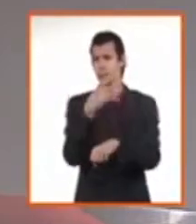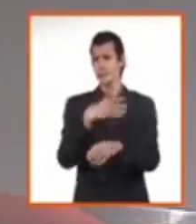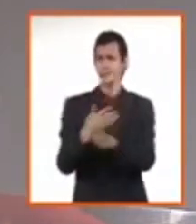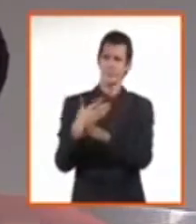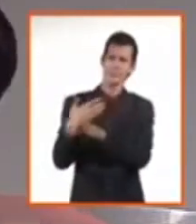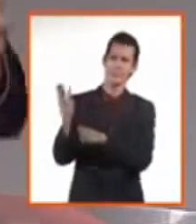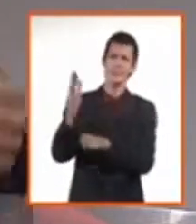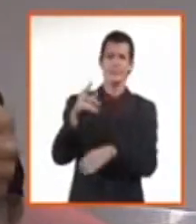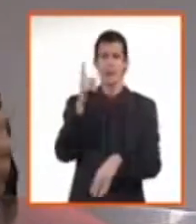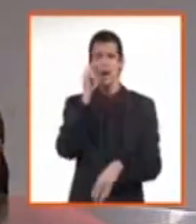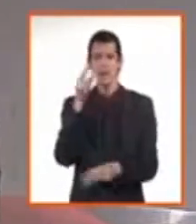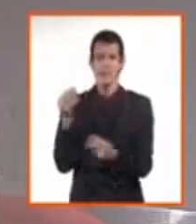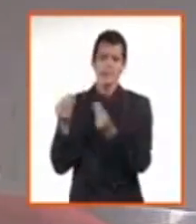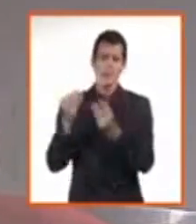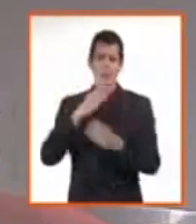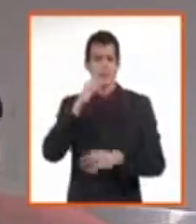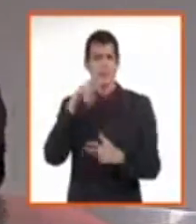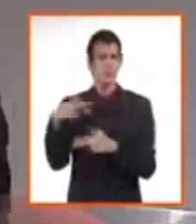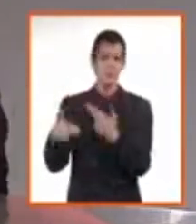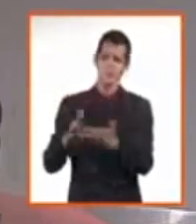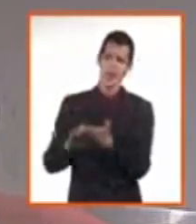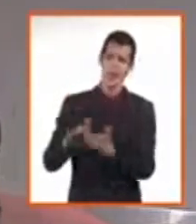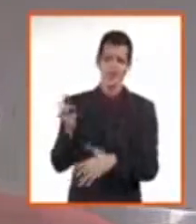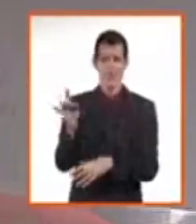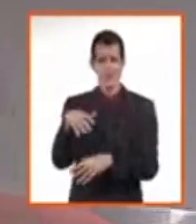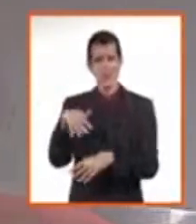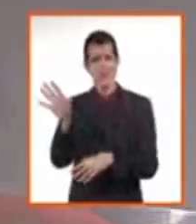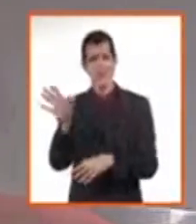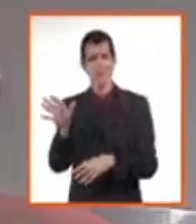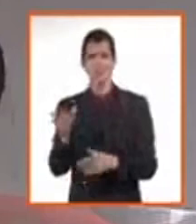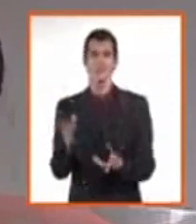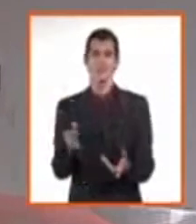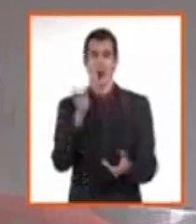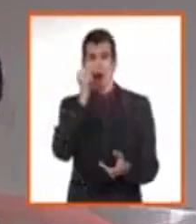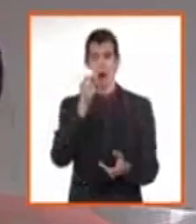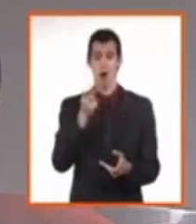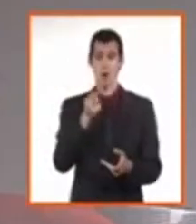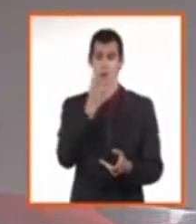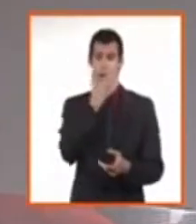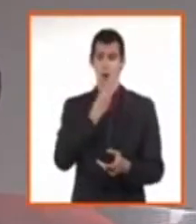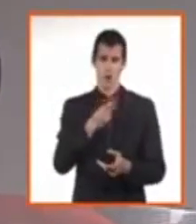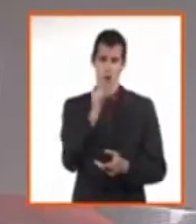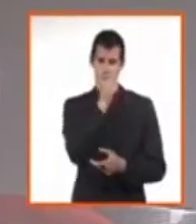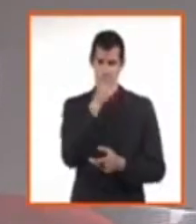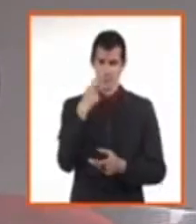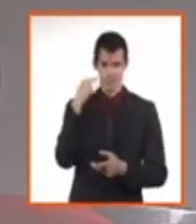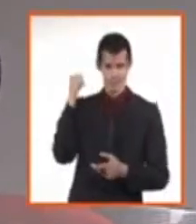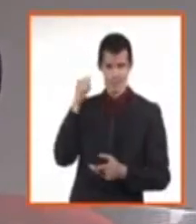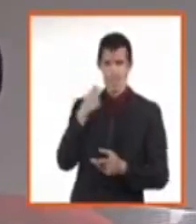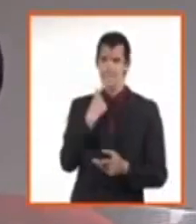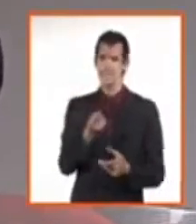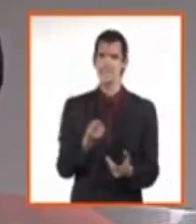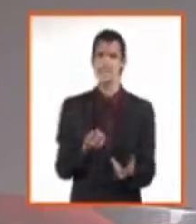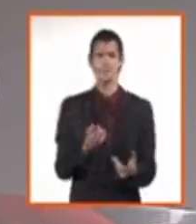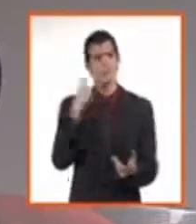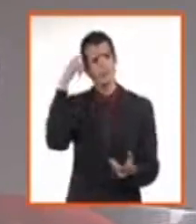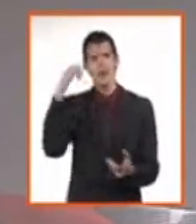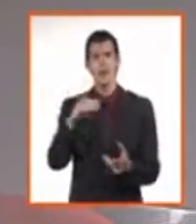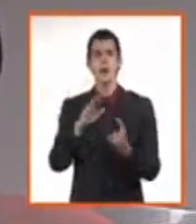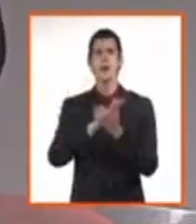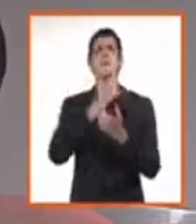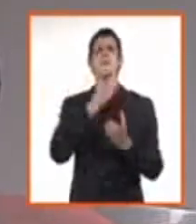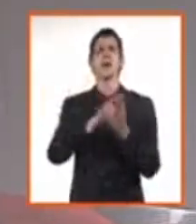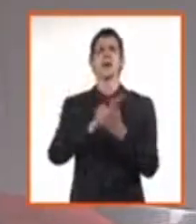con las banderas venezolanas con la bandera cubana sin miedo y además son personas que se han acercado a la